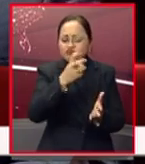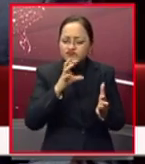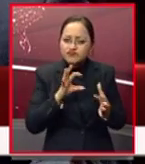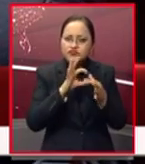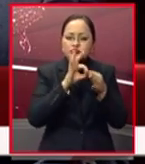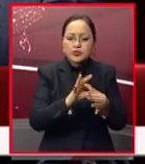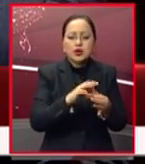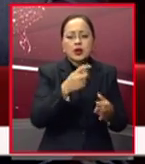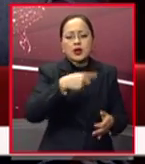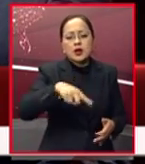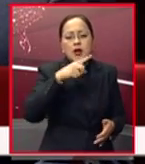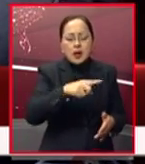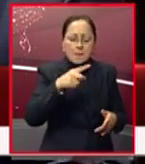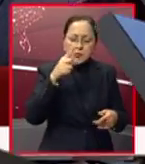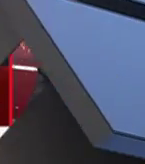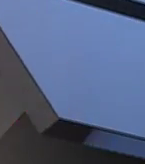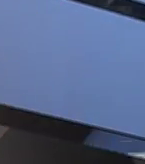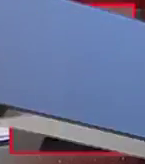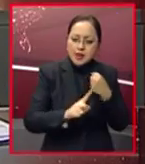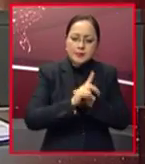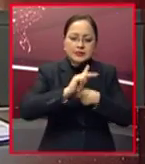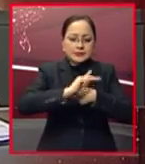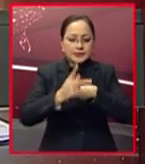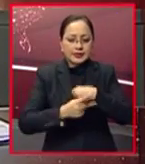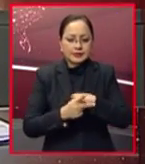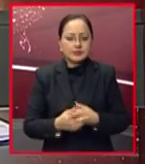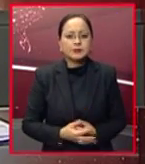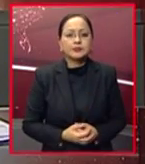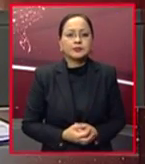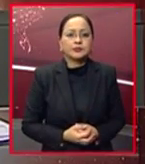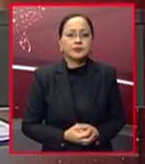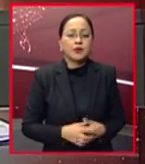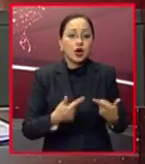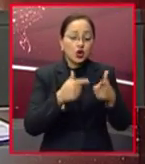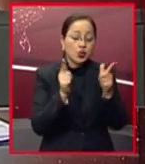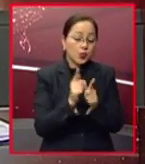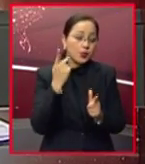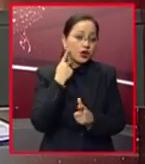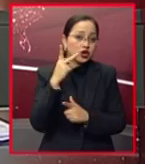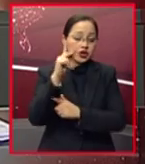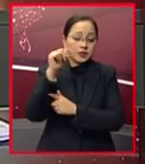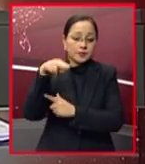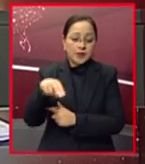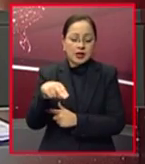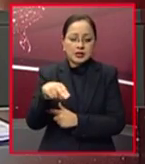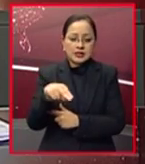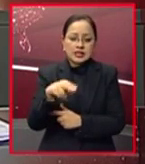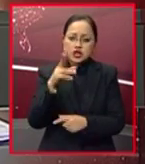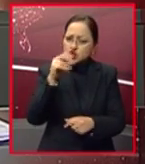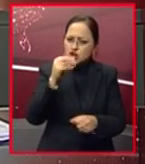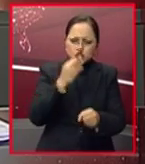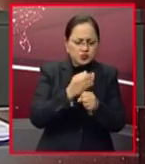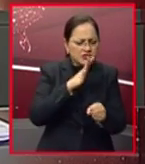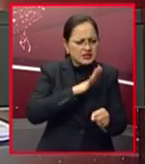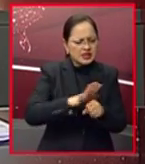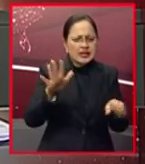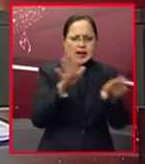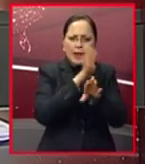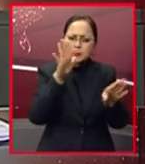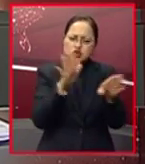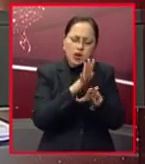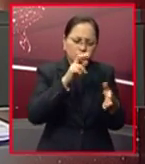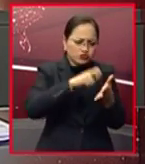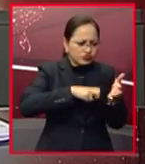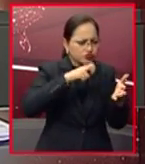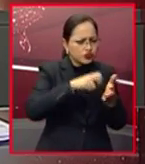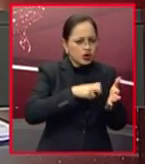estado lacerando a nuestra nación. El Partido Acción Nacional consideró que no basta realizar cambios al orden jurídico si la